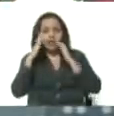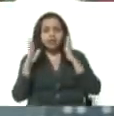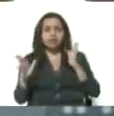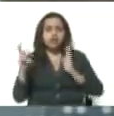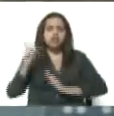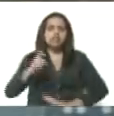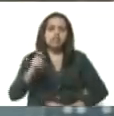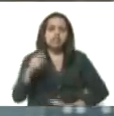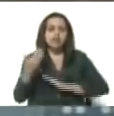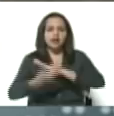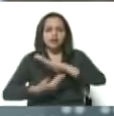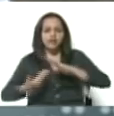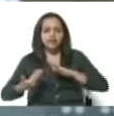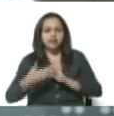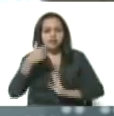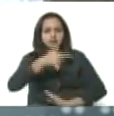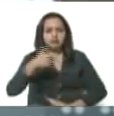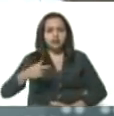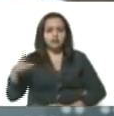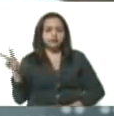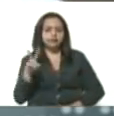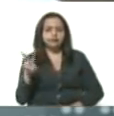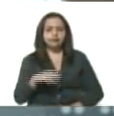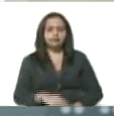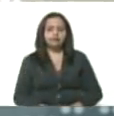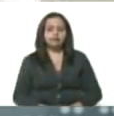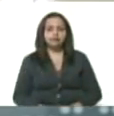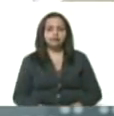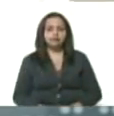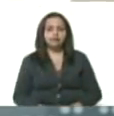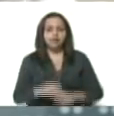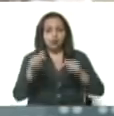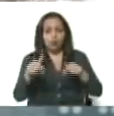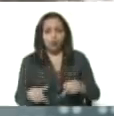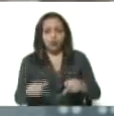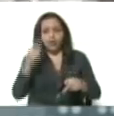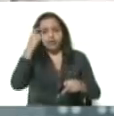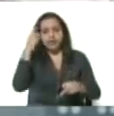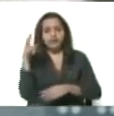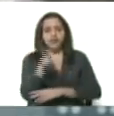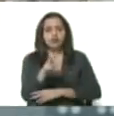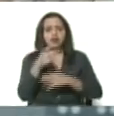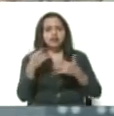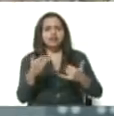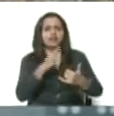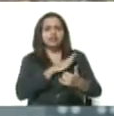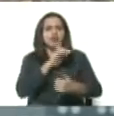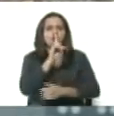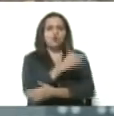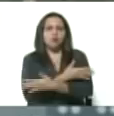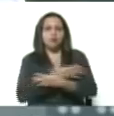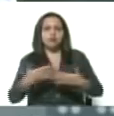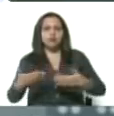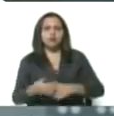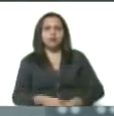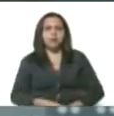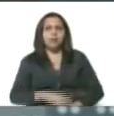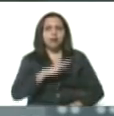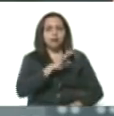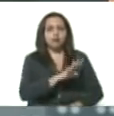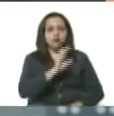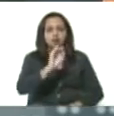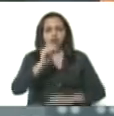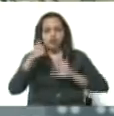necesidades esenciales de la población venezolana. Y hoy, al día de hoy, Venezuela ya tiene